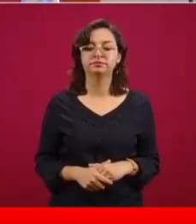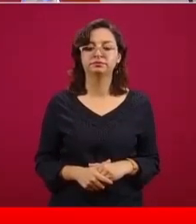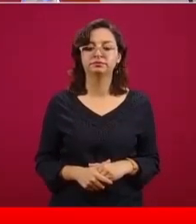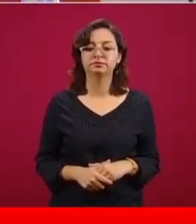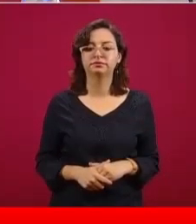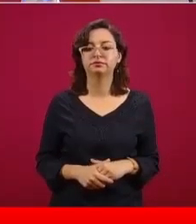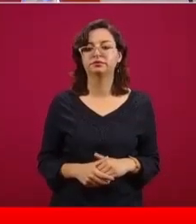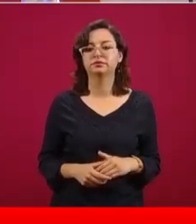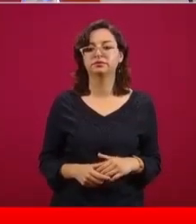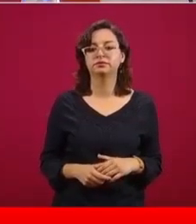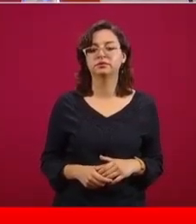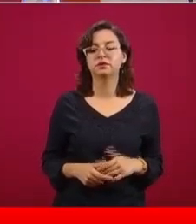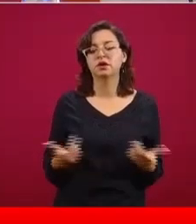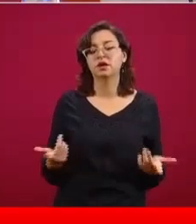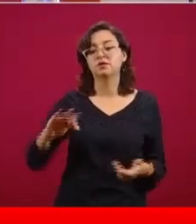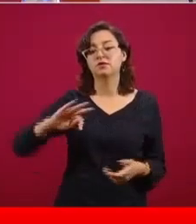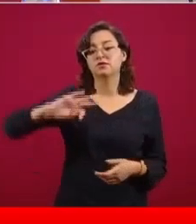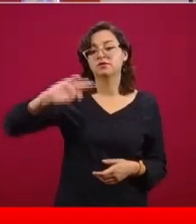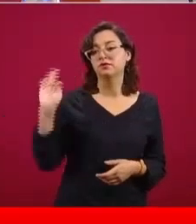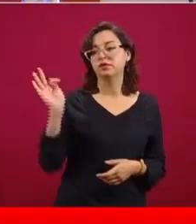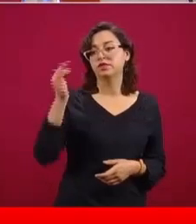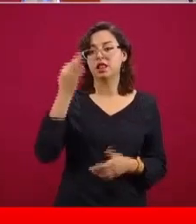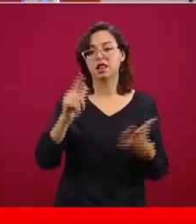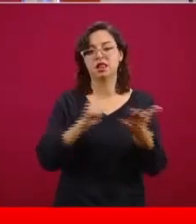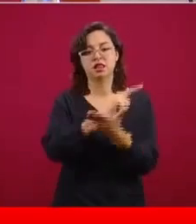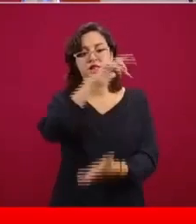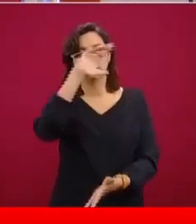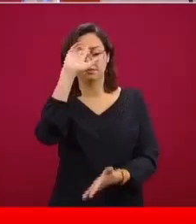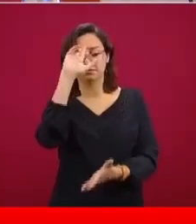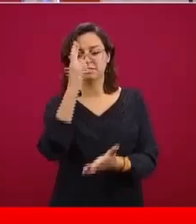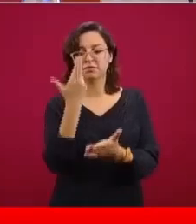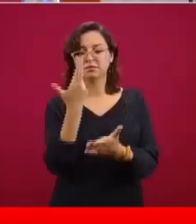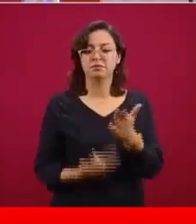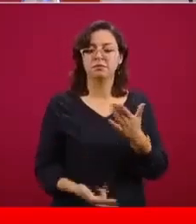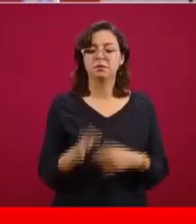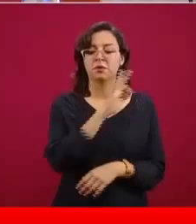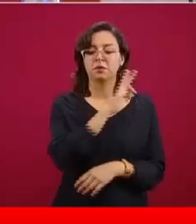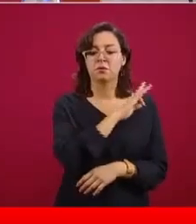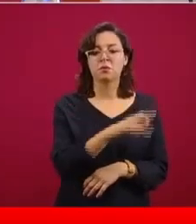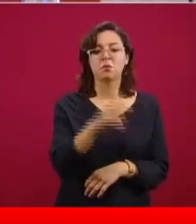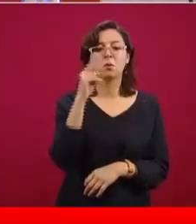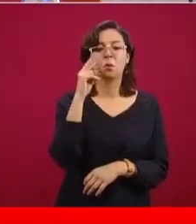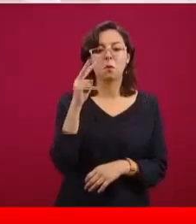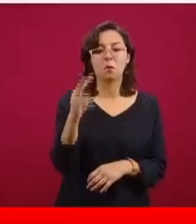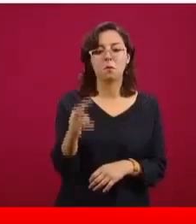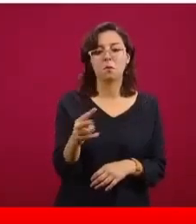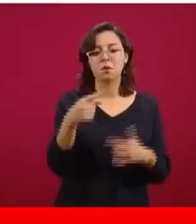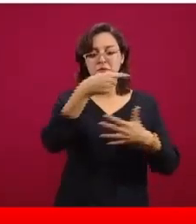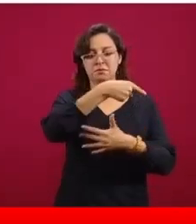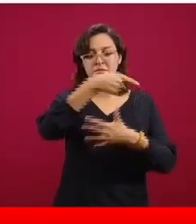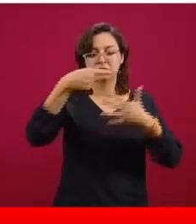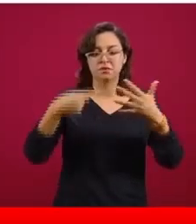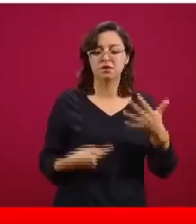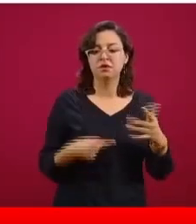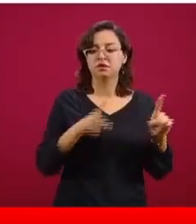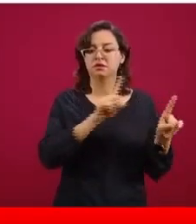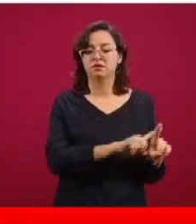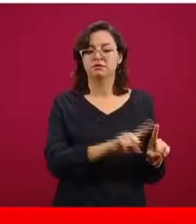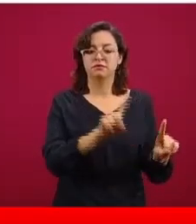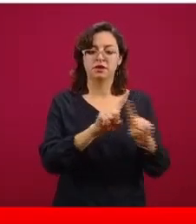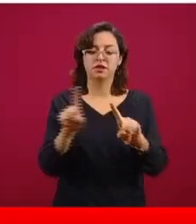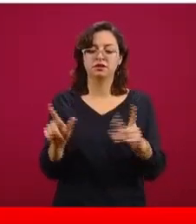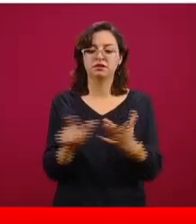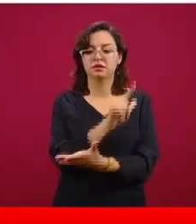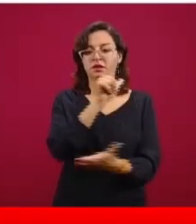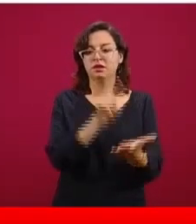nacional del fuero federal que se desdobla en estos delitos no me detengo a señalar los